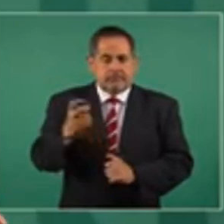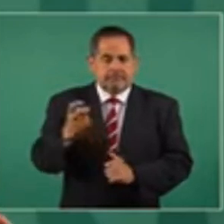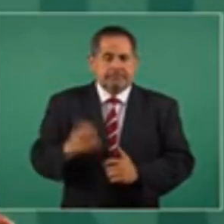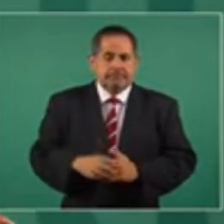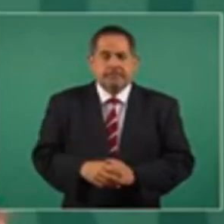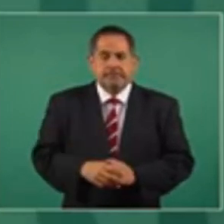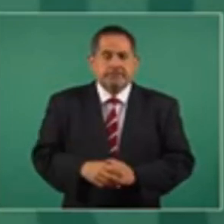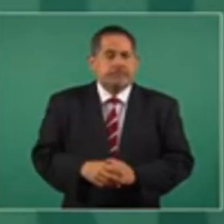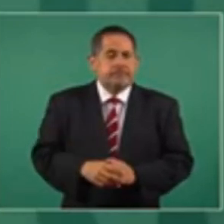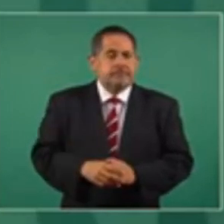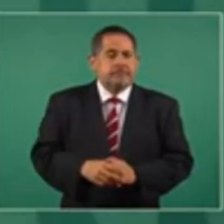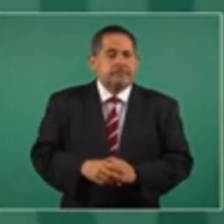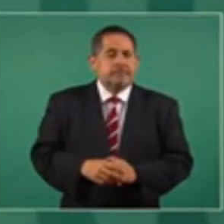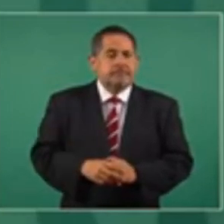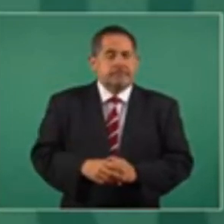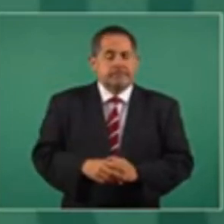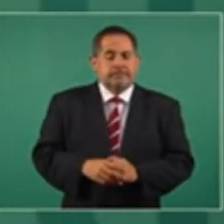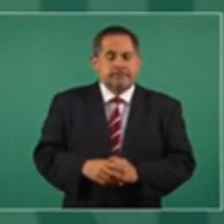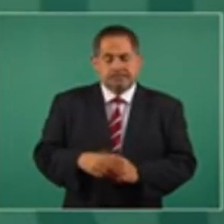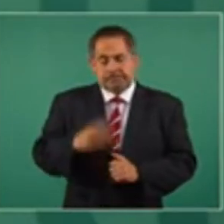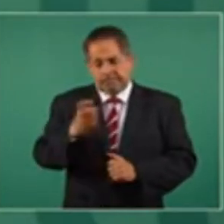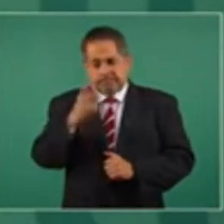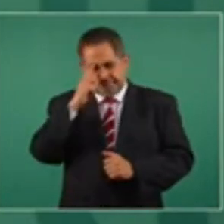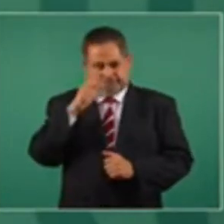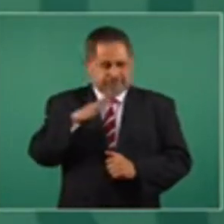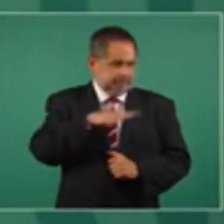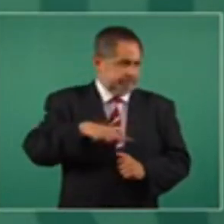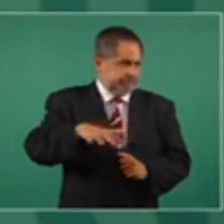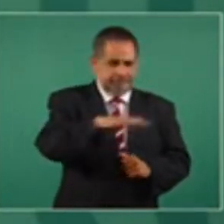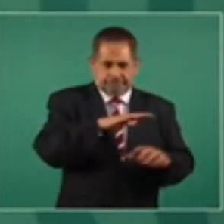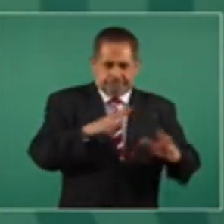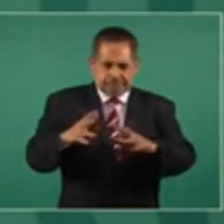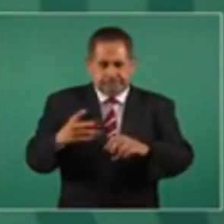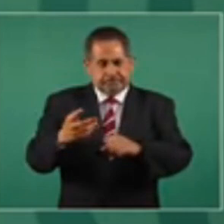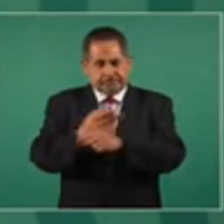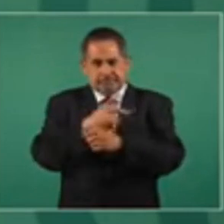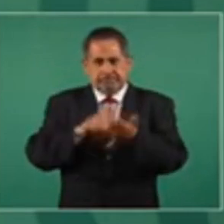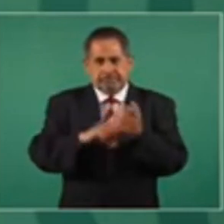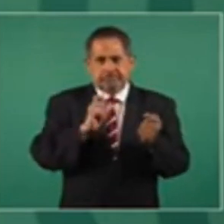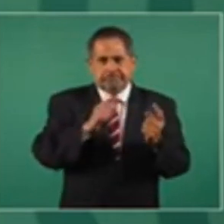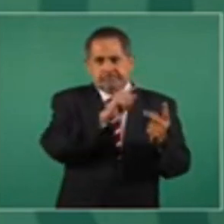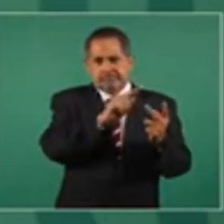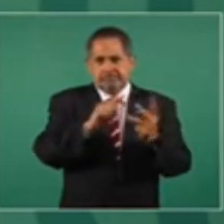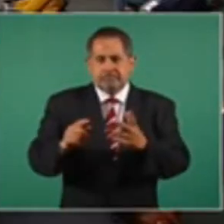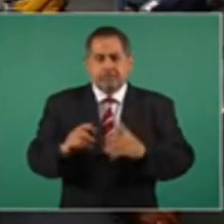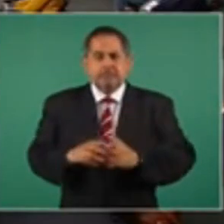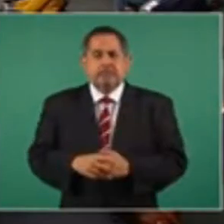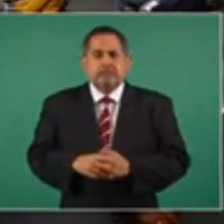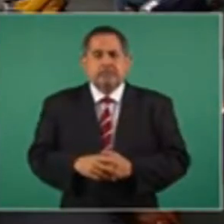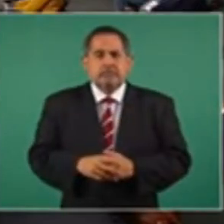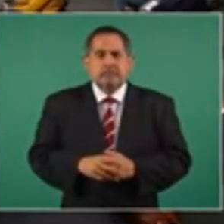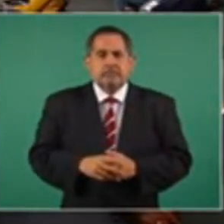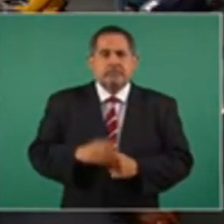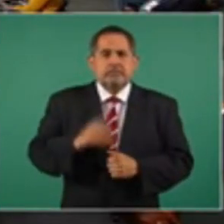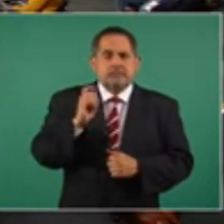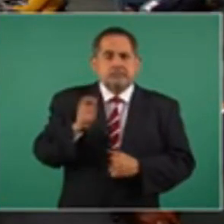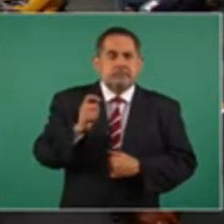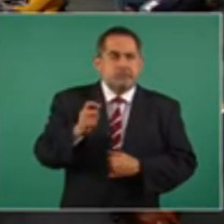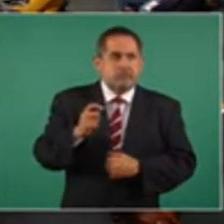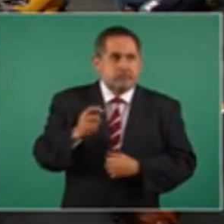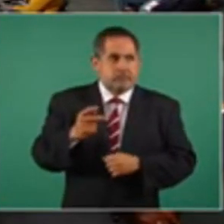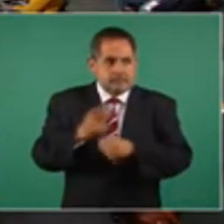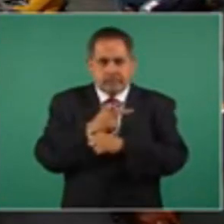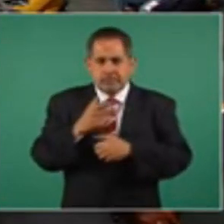Entonces, eso es lo que sucede y es lo que pues se